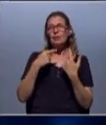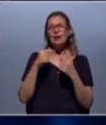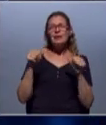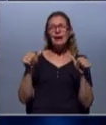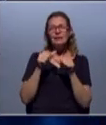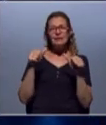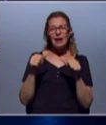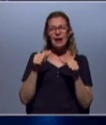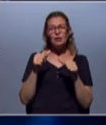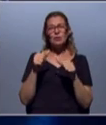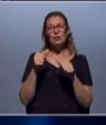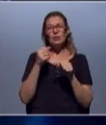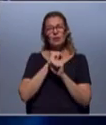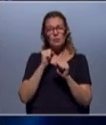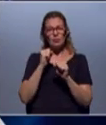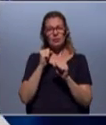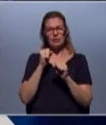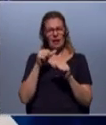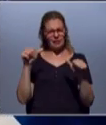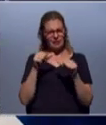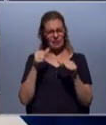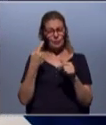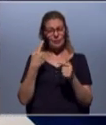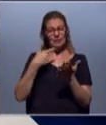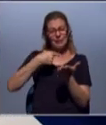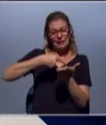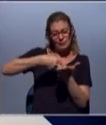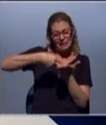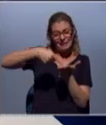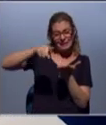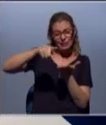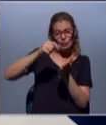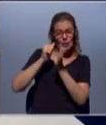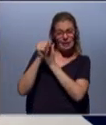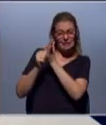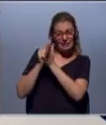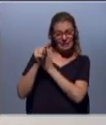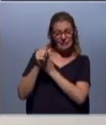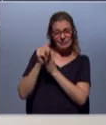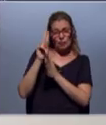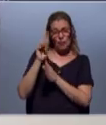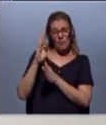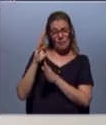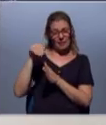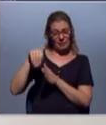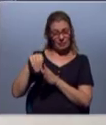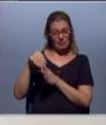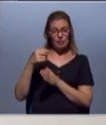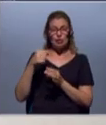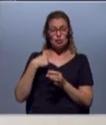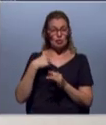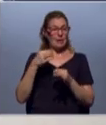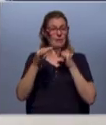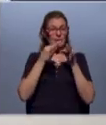tren de upm pasa por el centro de saná migratoria entonces yo le expliqué lo que se podía hacer que era un recurso que está en la constitución